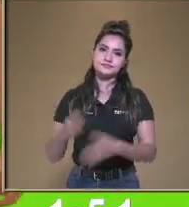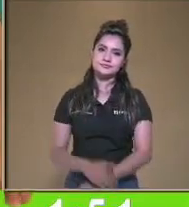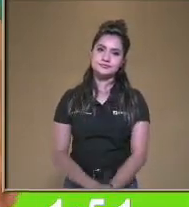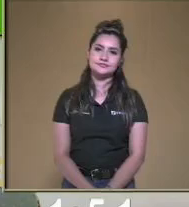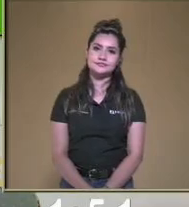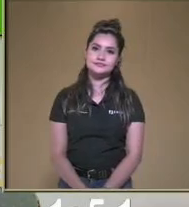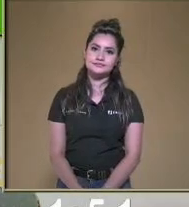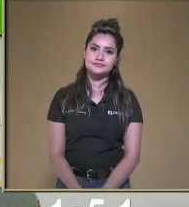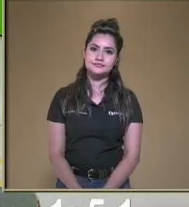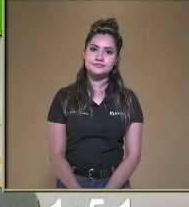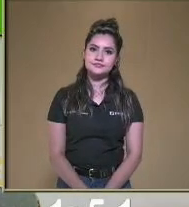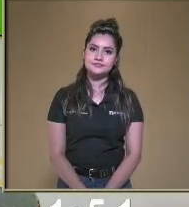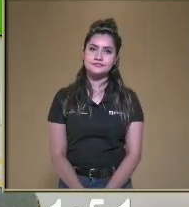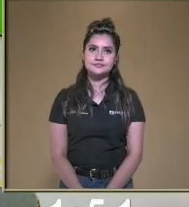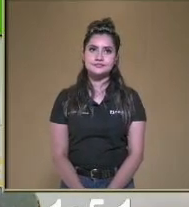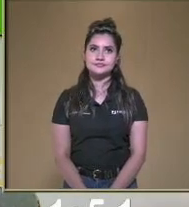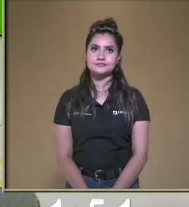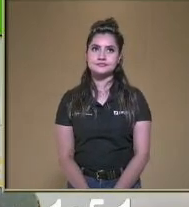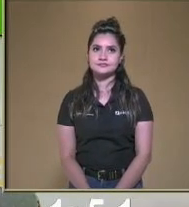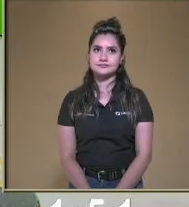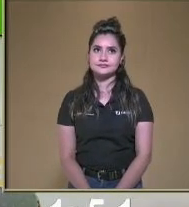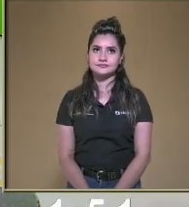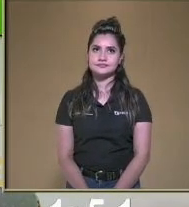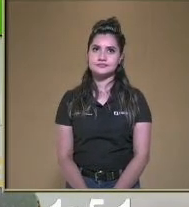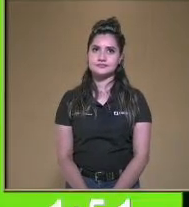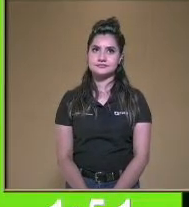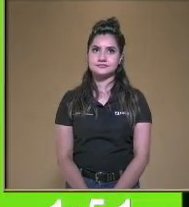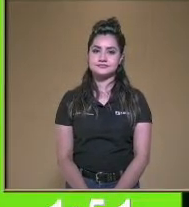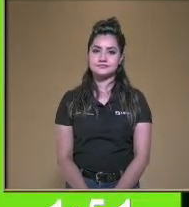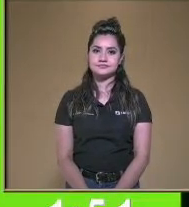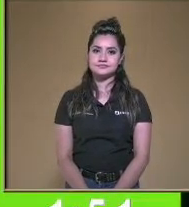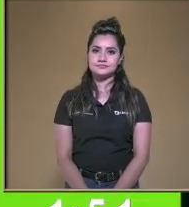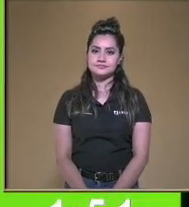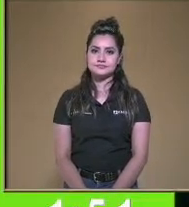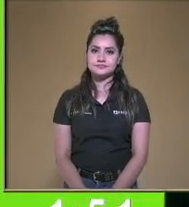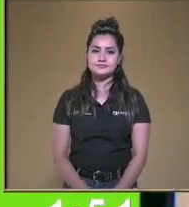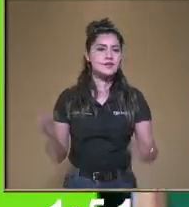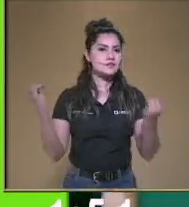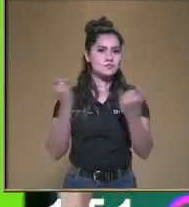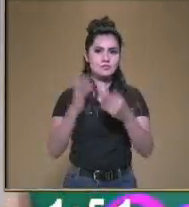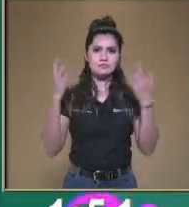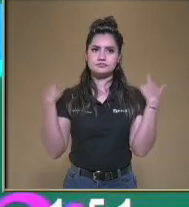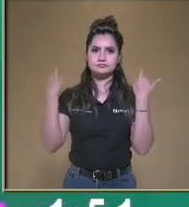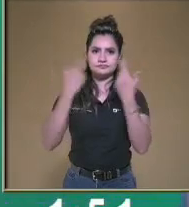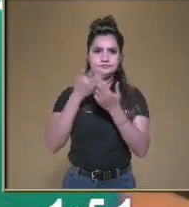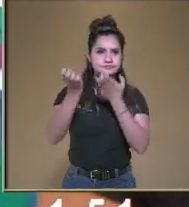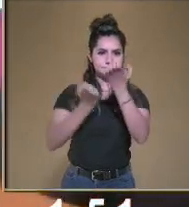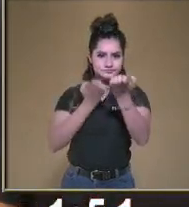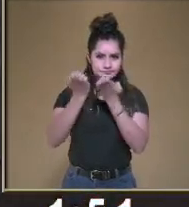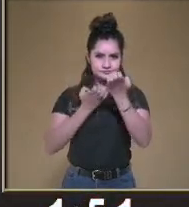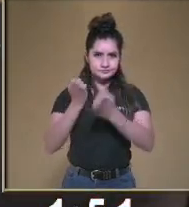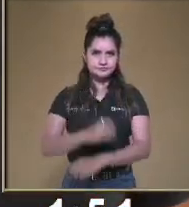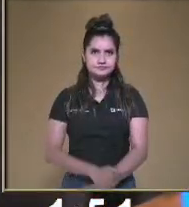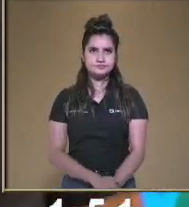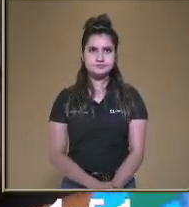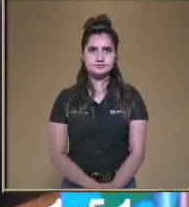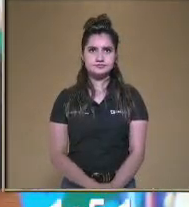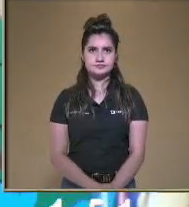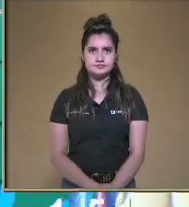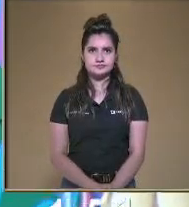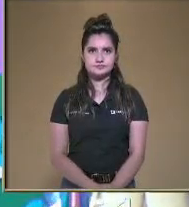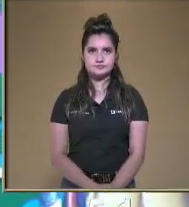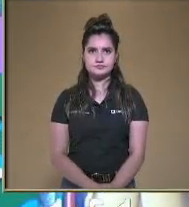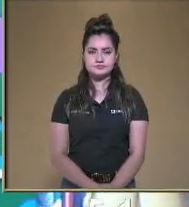4, 5. 7 al frente. 1, 2, 3, 4, 5, 6, 7. Decimos que no.